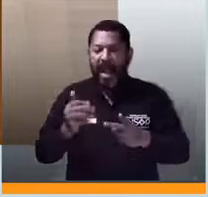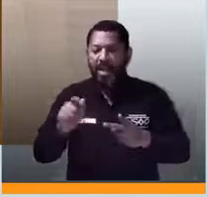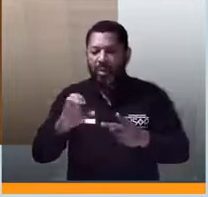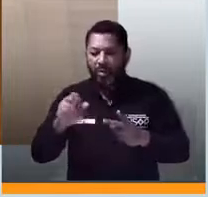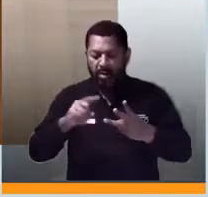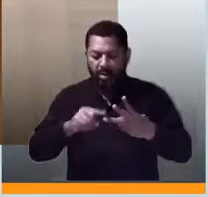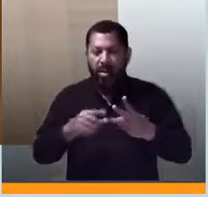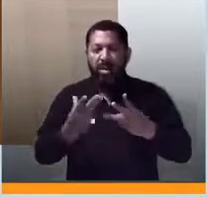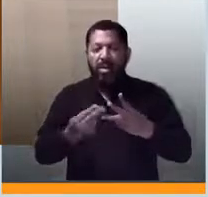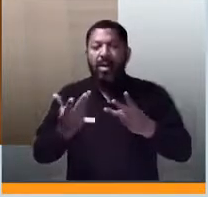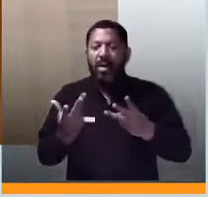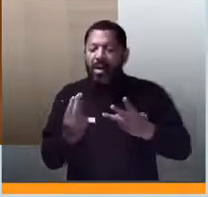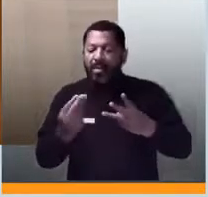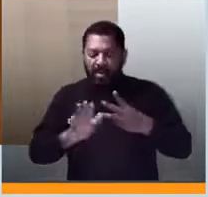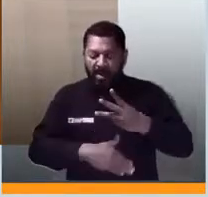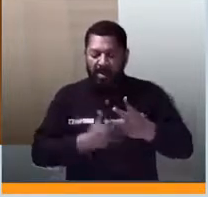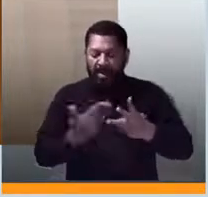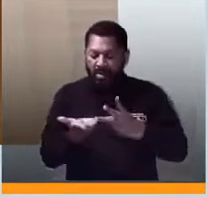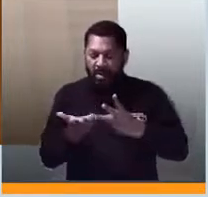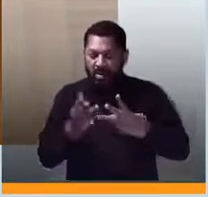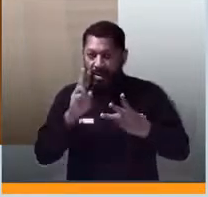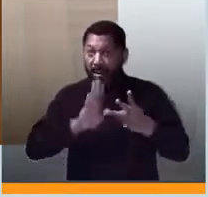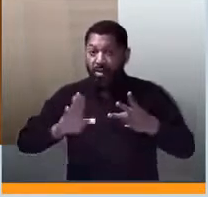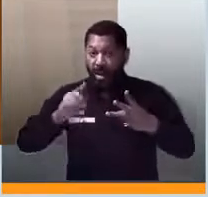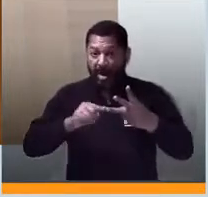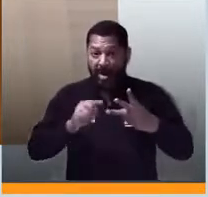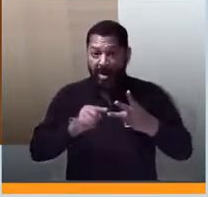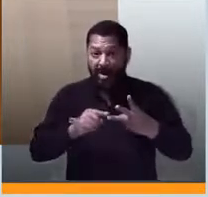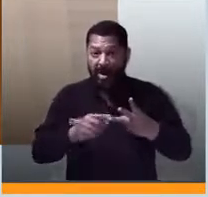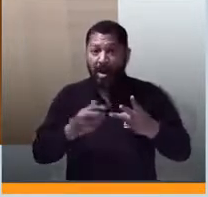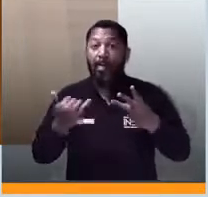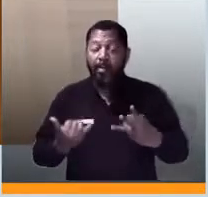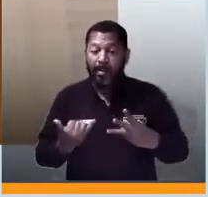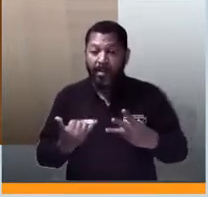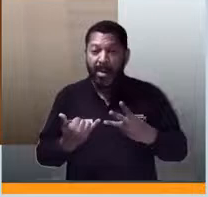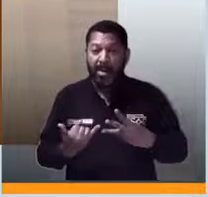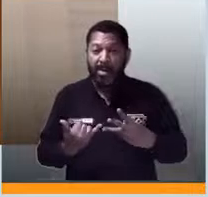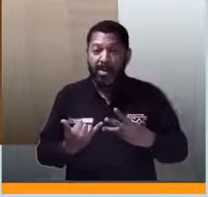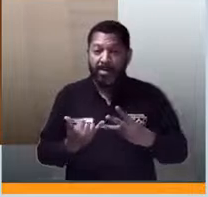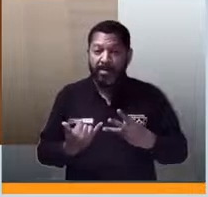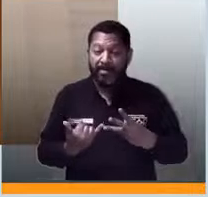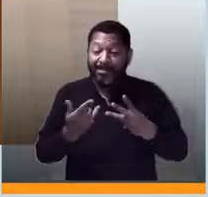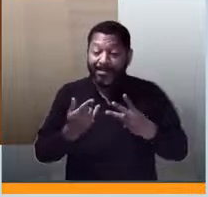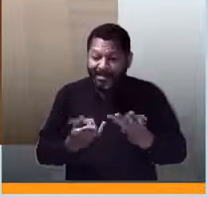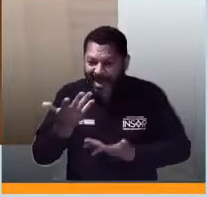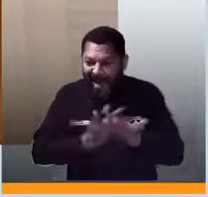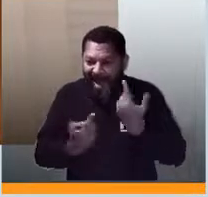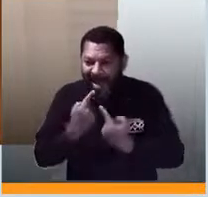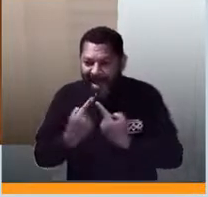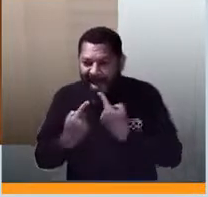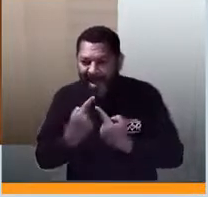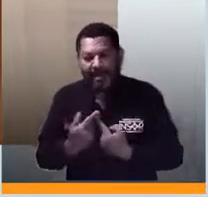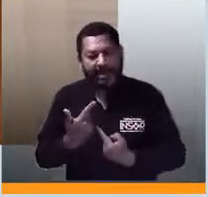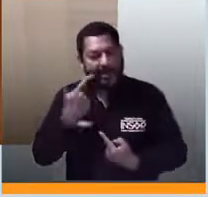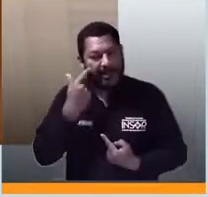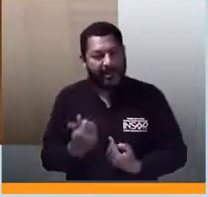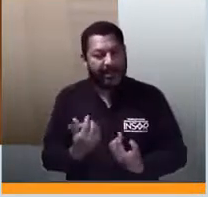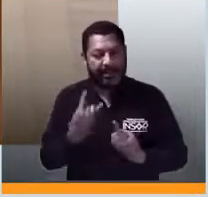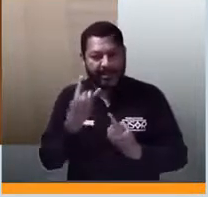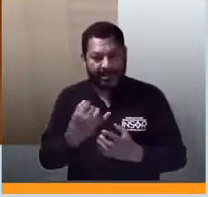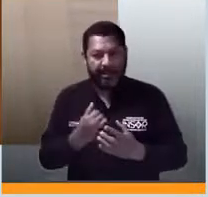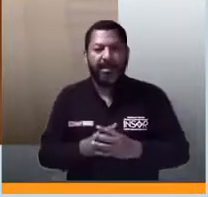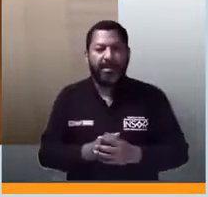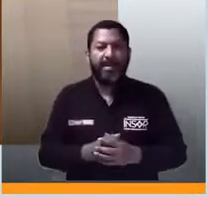en el Ministerio de Educación Nacional que hacen posible que llevemos a cabo estos conversatorios y que